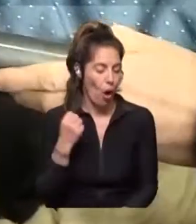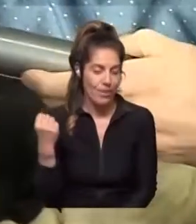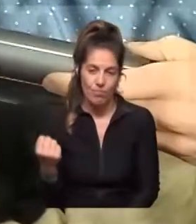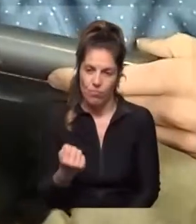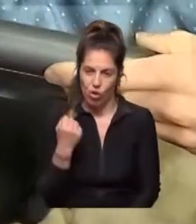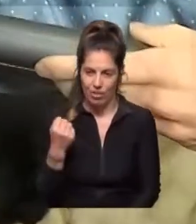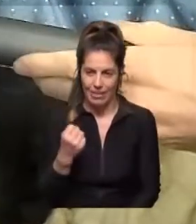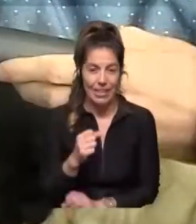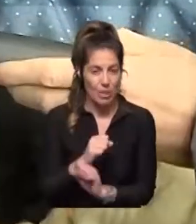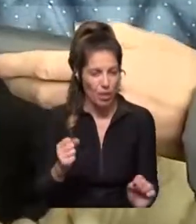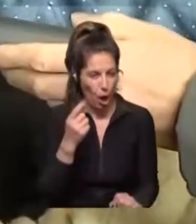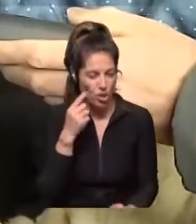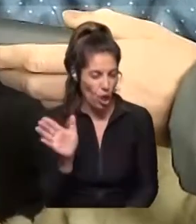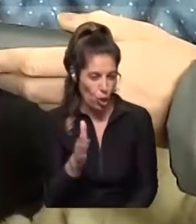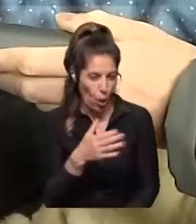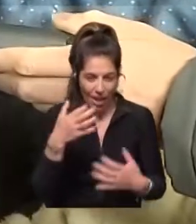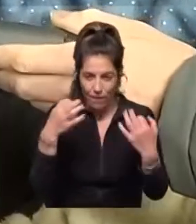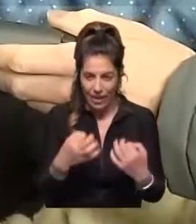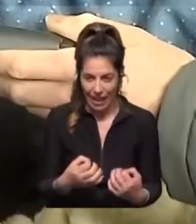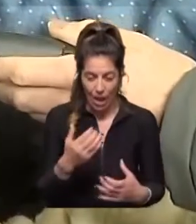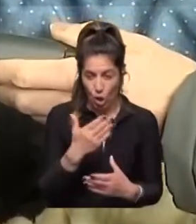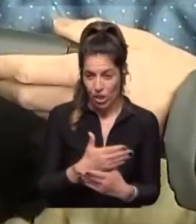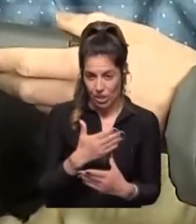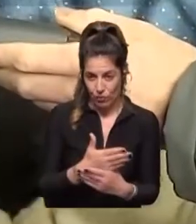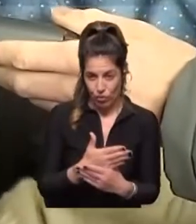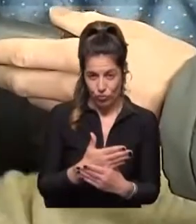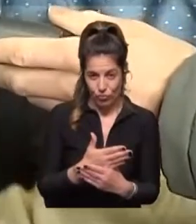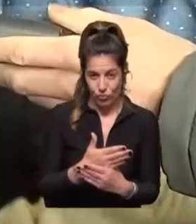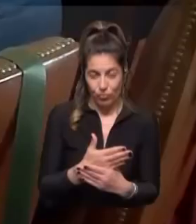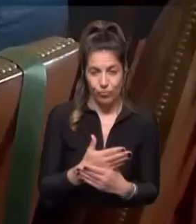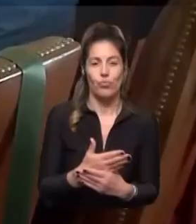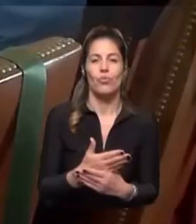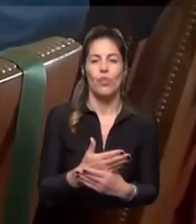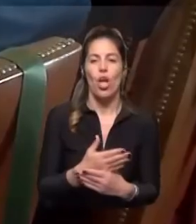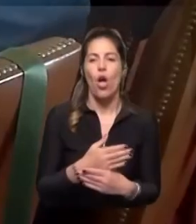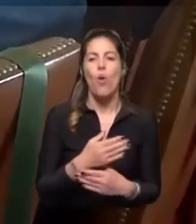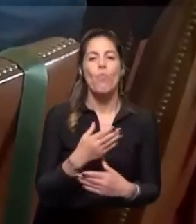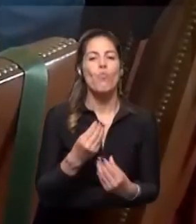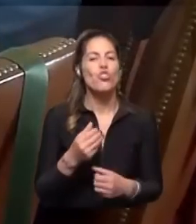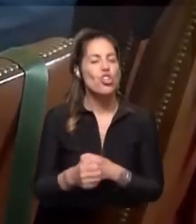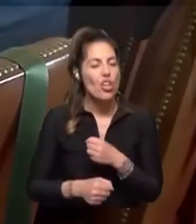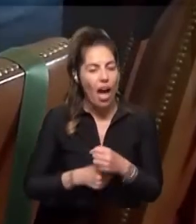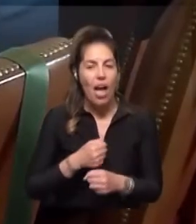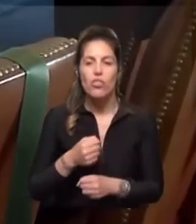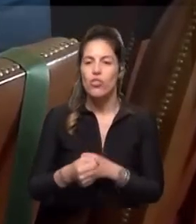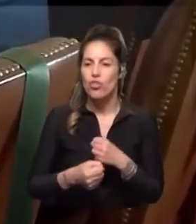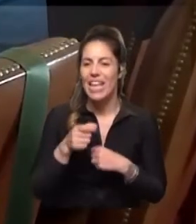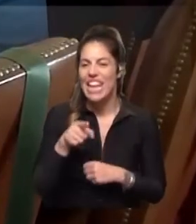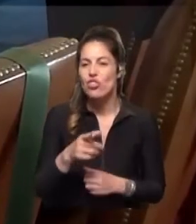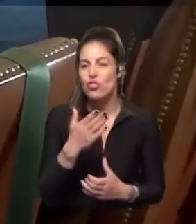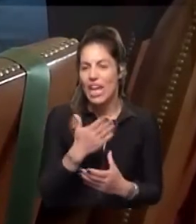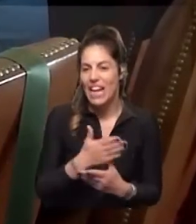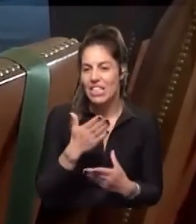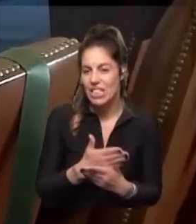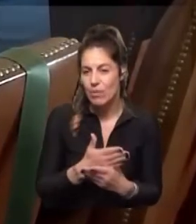que se pudiera conocer toda la verdad que están los archivos que durante muchísimos años esos archivos